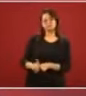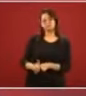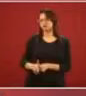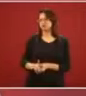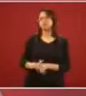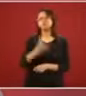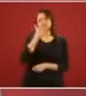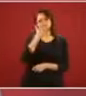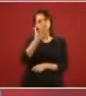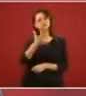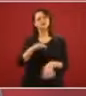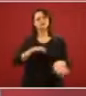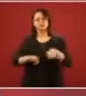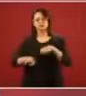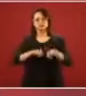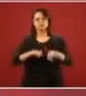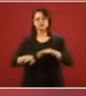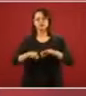y que